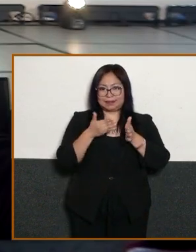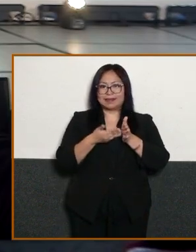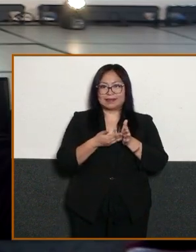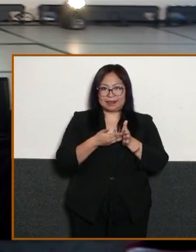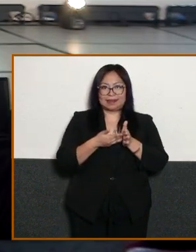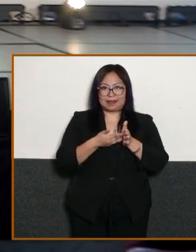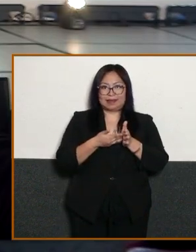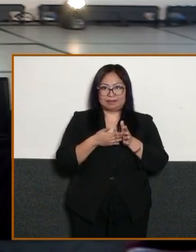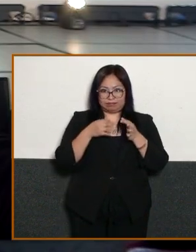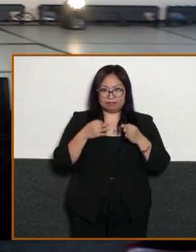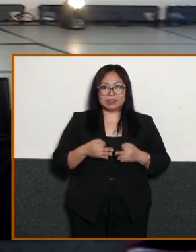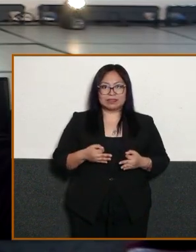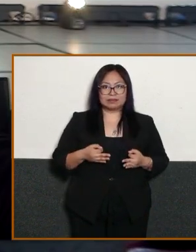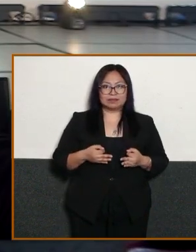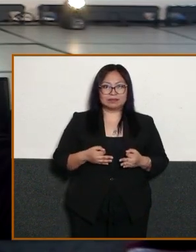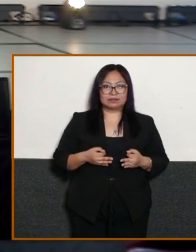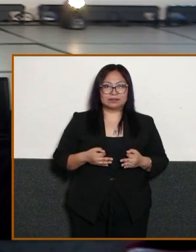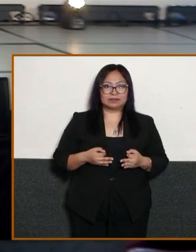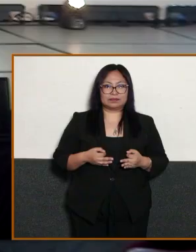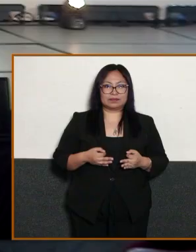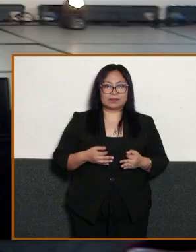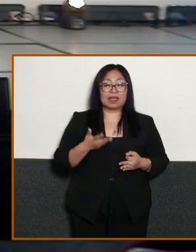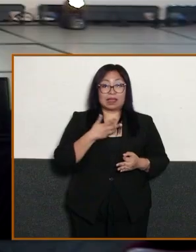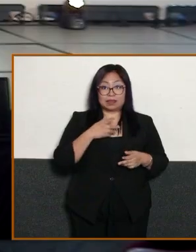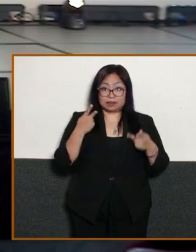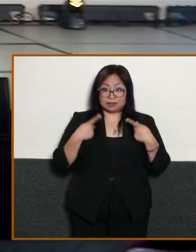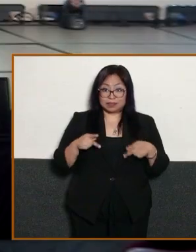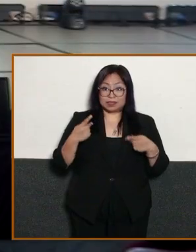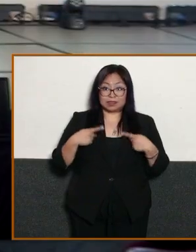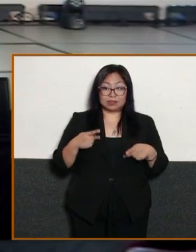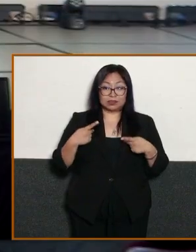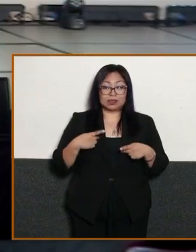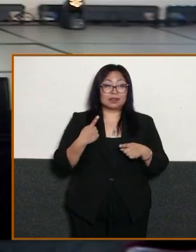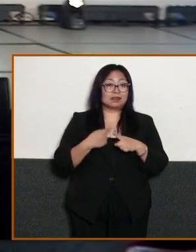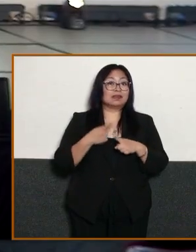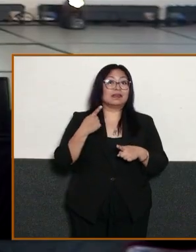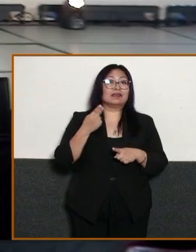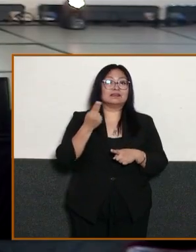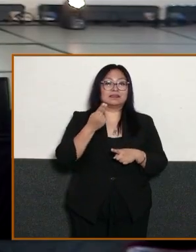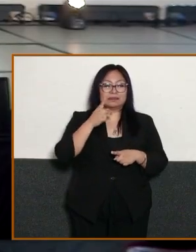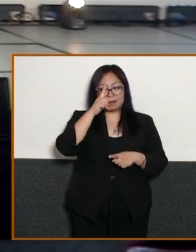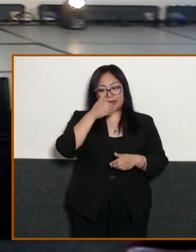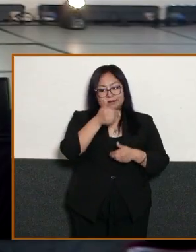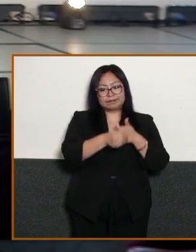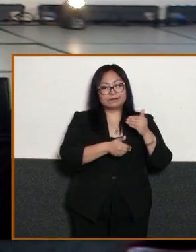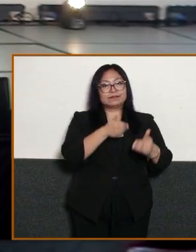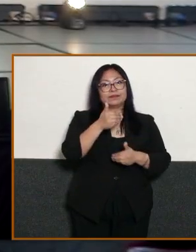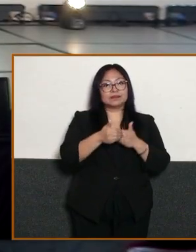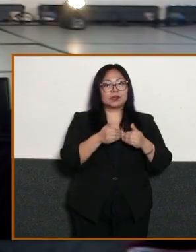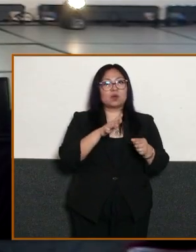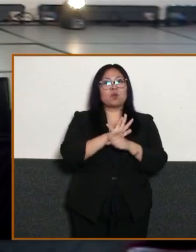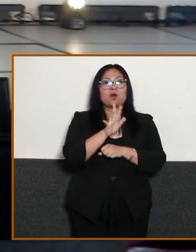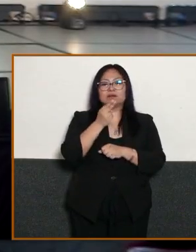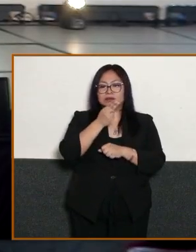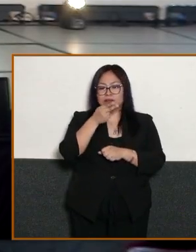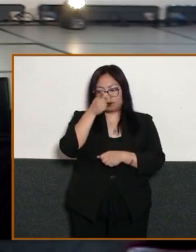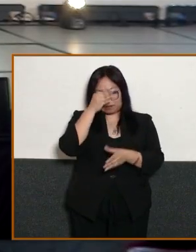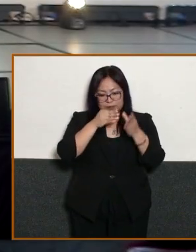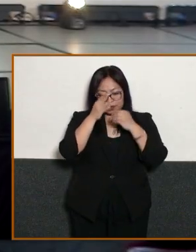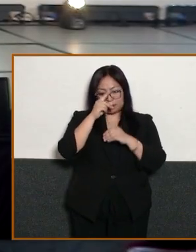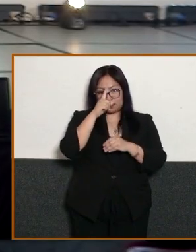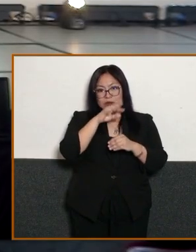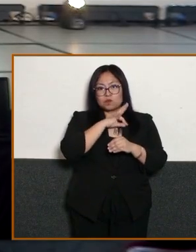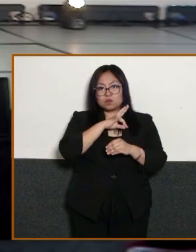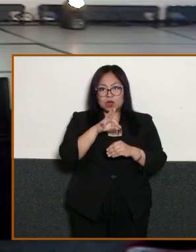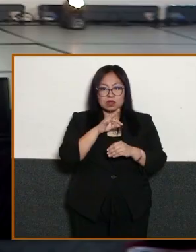el legado, las personas, ¿qué personas necesito para lograrlo? ¿Qué necesitamos aprender para sobrevivir